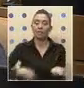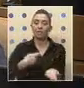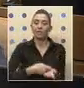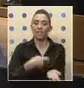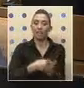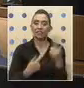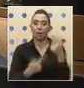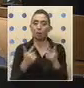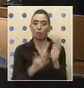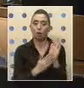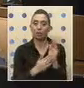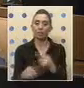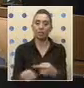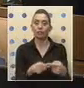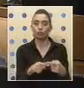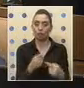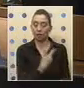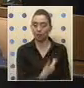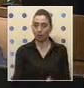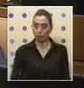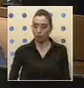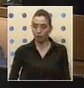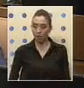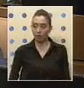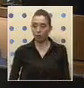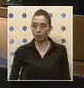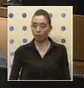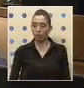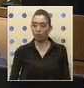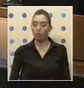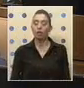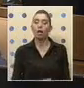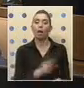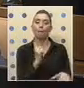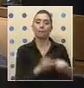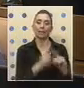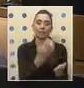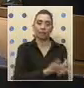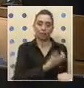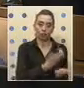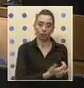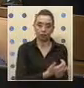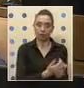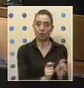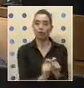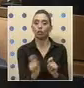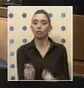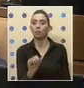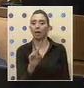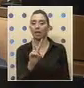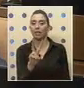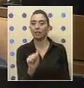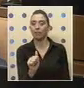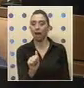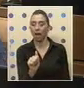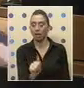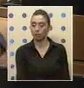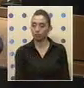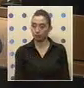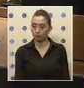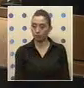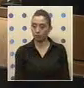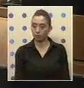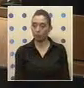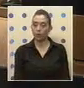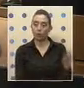las políticas sociales del gobierno, la mitad de la recaudación tributaria viene del pago del IVA. La coloca